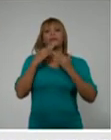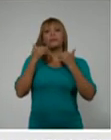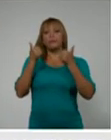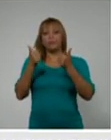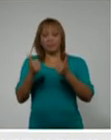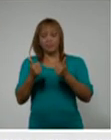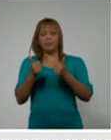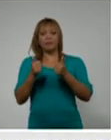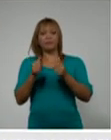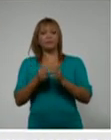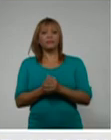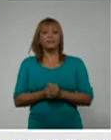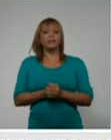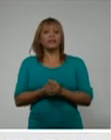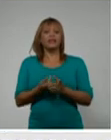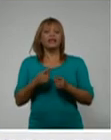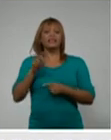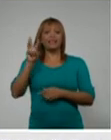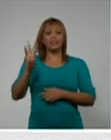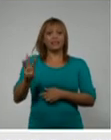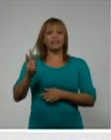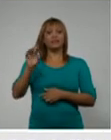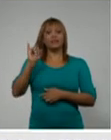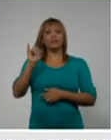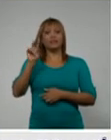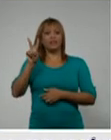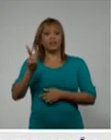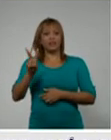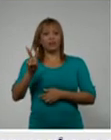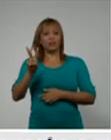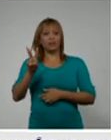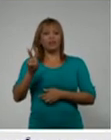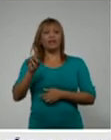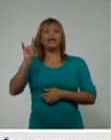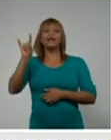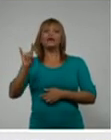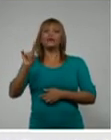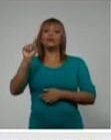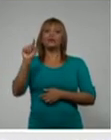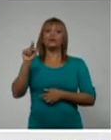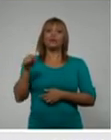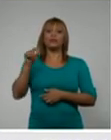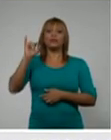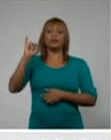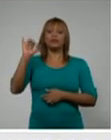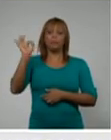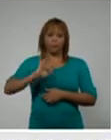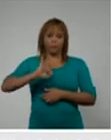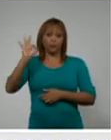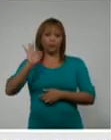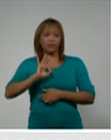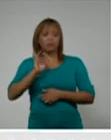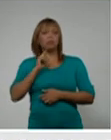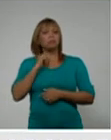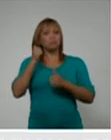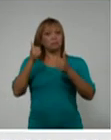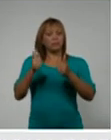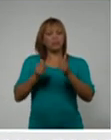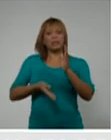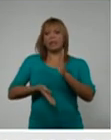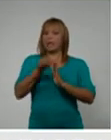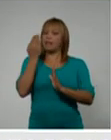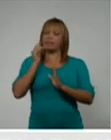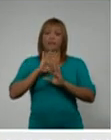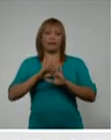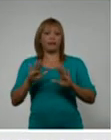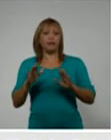tienen, pues 362, o sea, el 91,6% ya se encuentran de alta, ya se